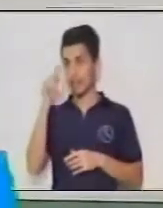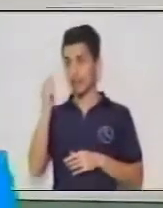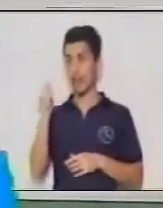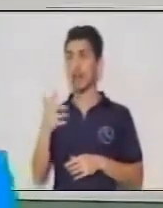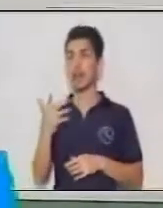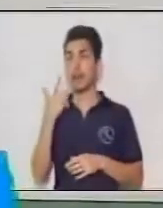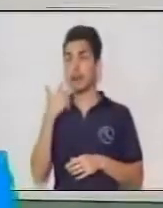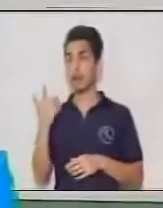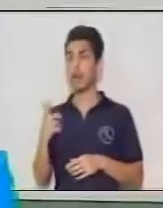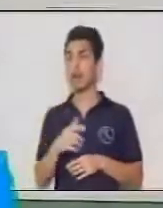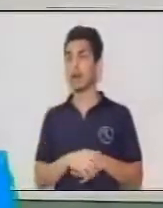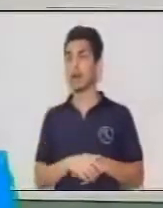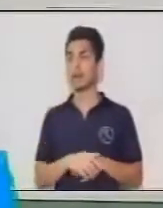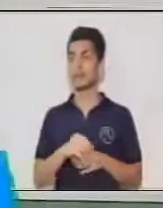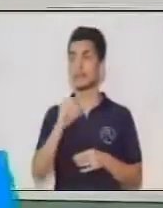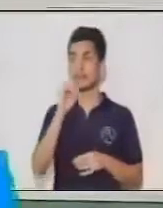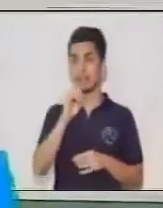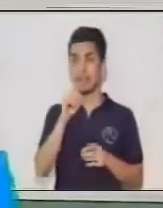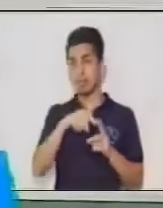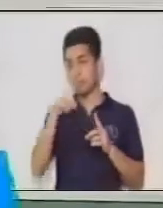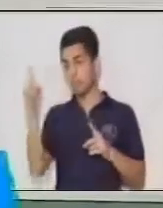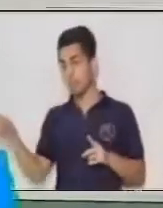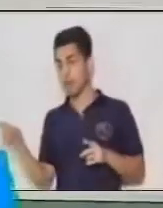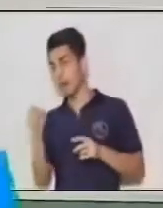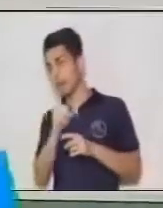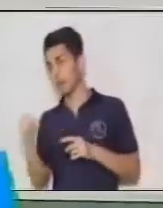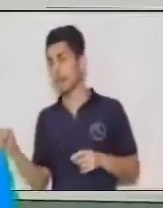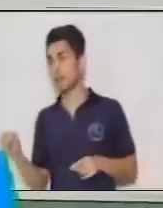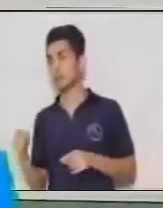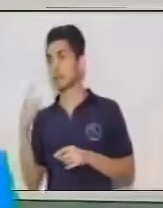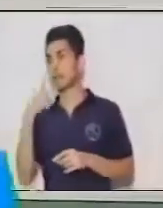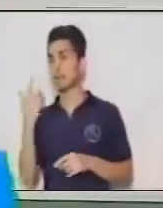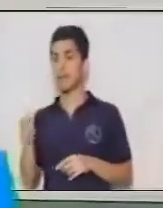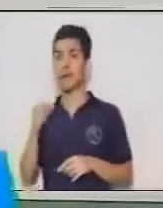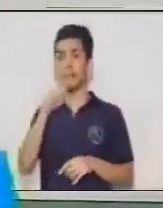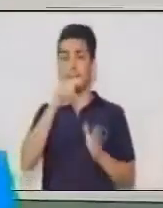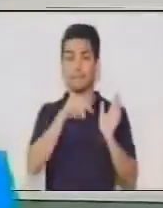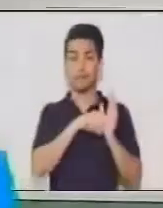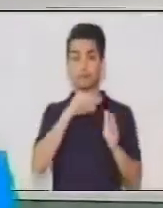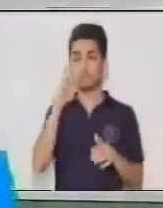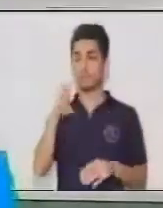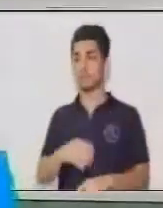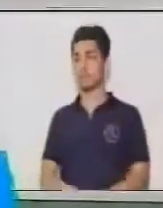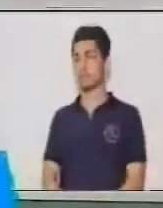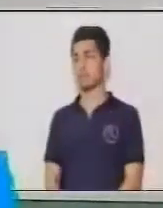vamos a medir de acá hacia la derecha el valor 3.